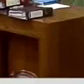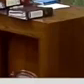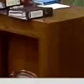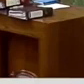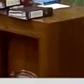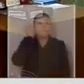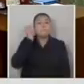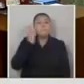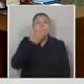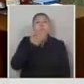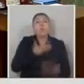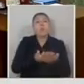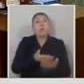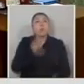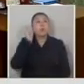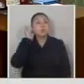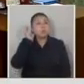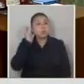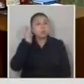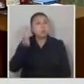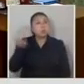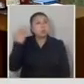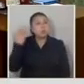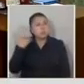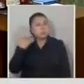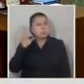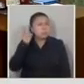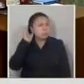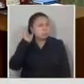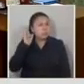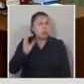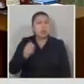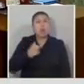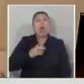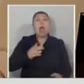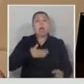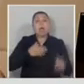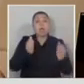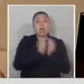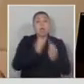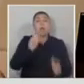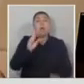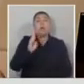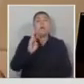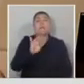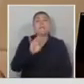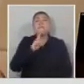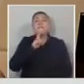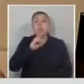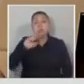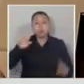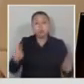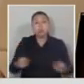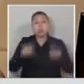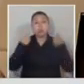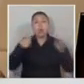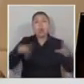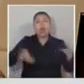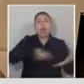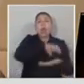Cuando escucho y recién escuchaba a mi colega Jorge Brito que tenemos que recuperar las plazas, las